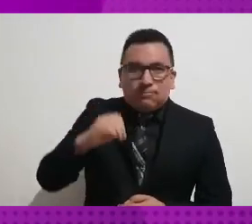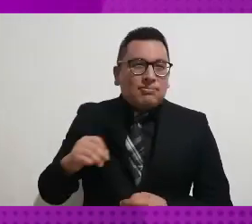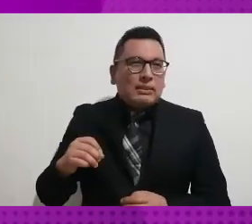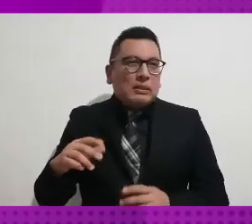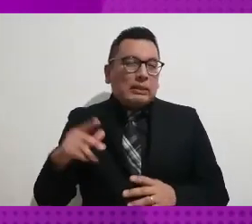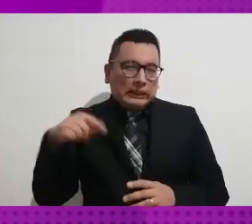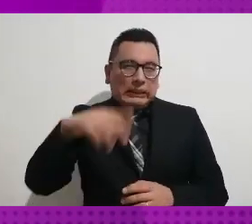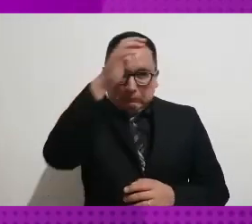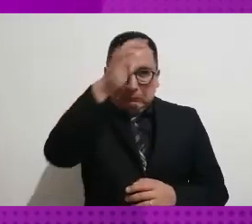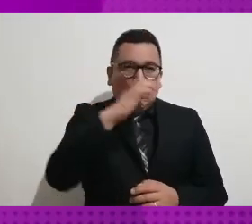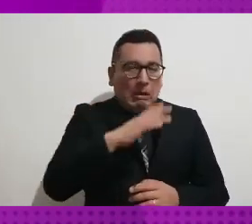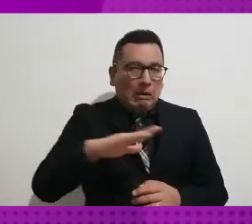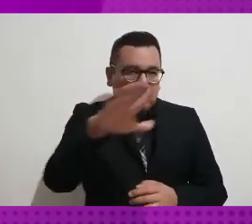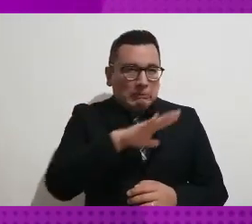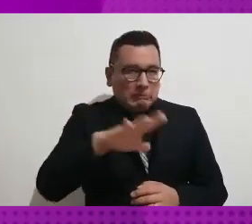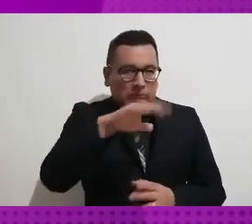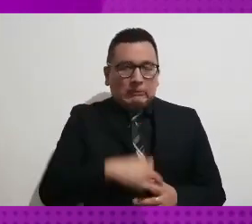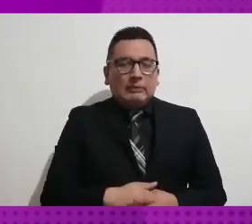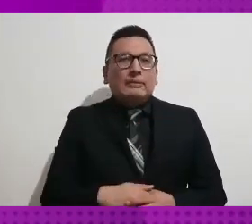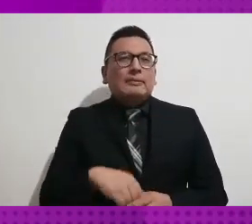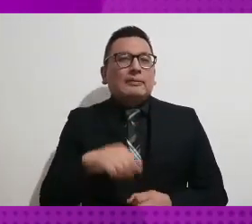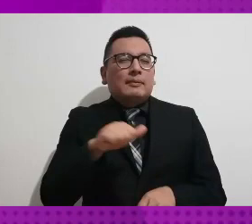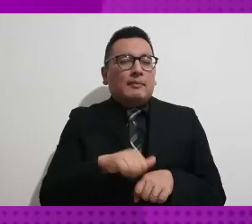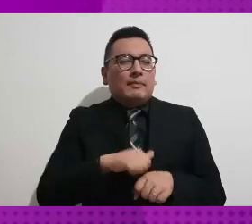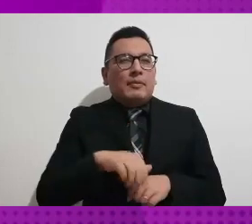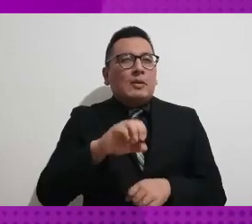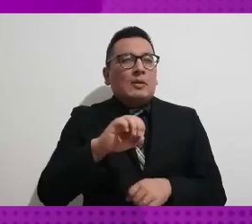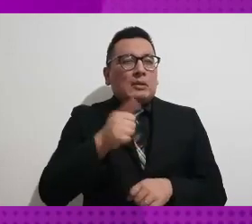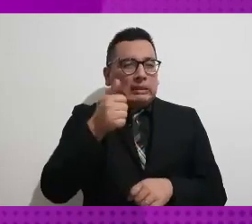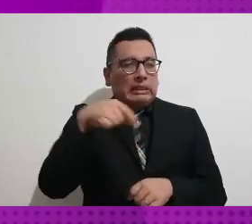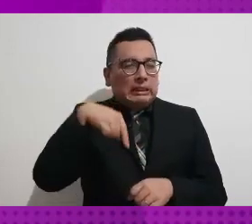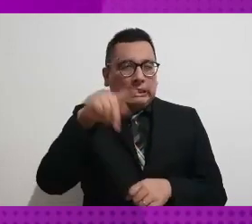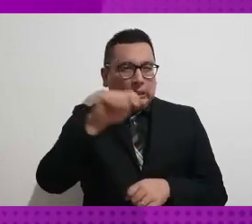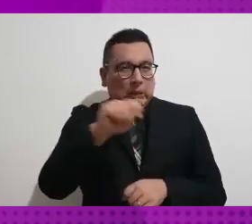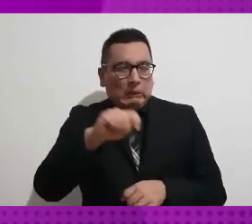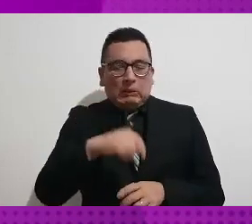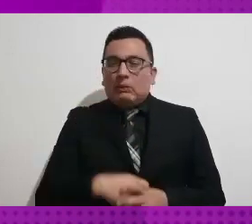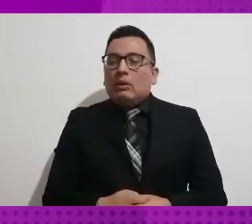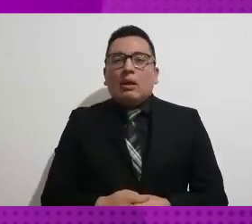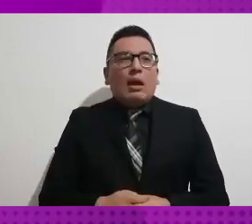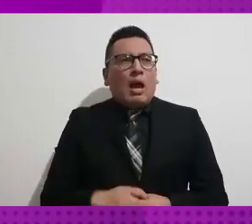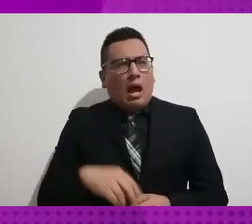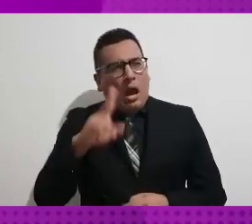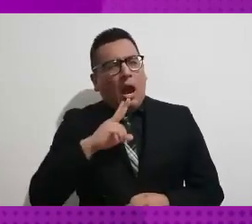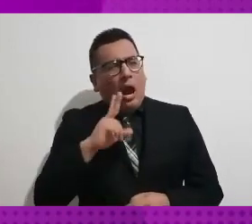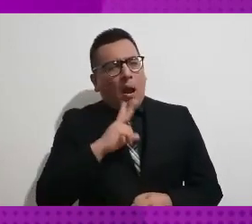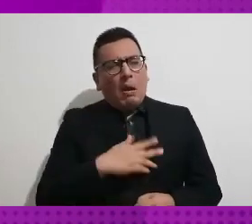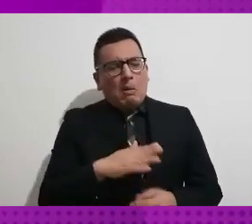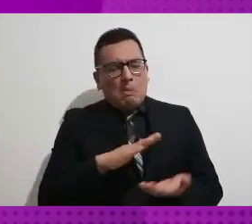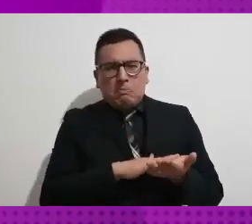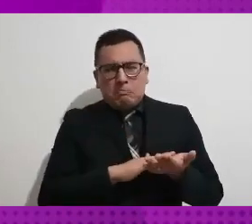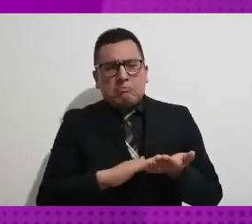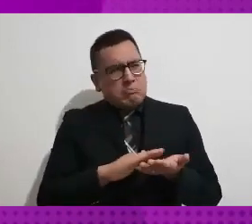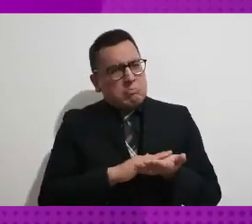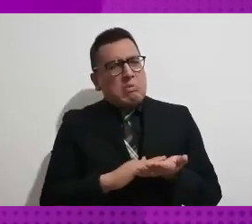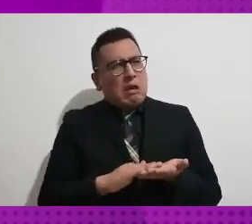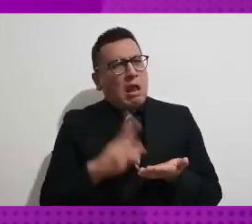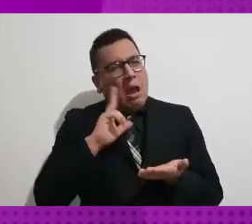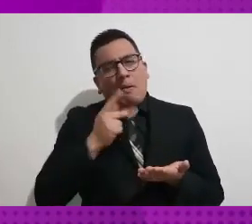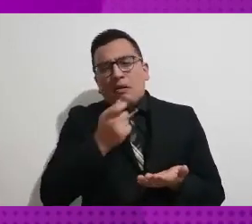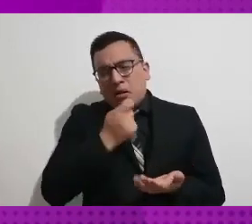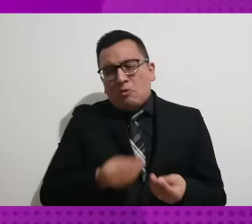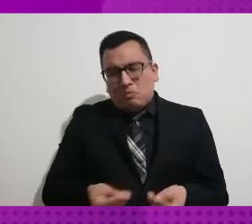local, cuando era el Distrito 06 aquí en Torreón, hicimos esa propuesta al Consejo General y